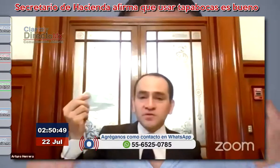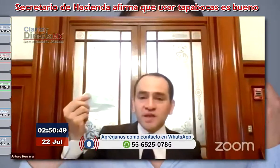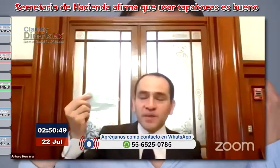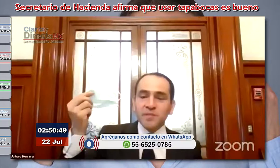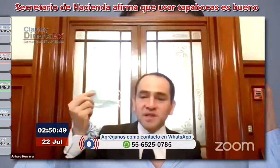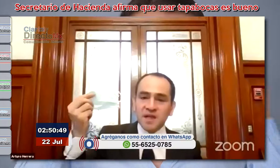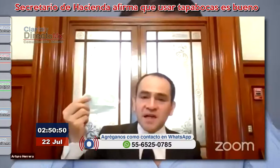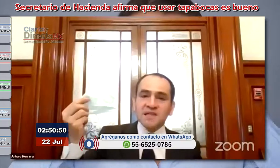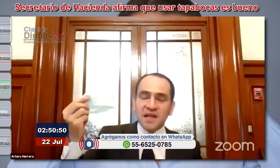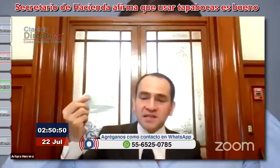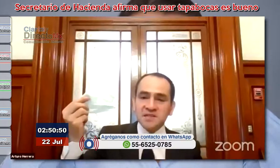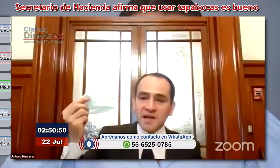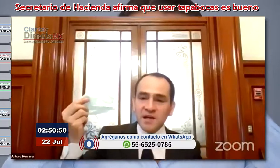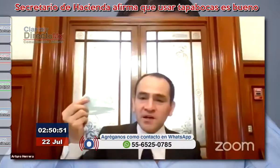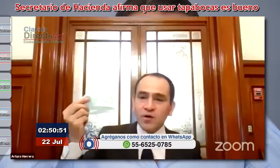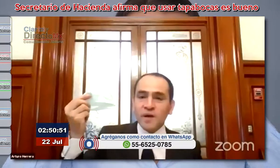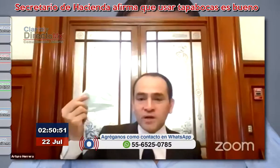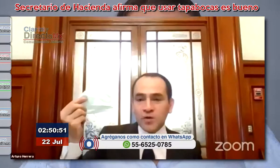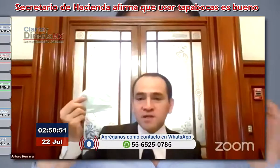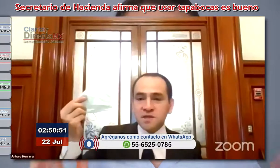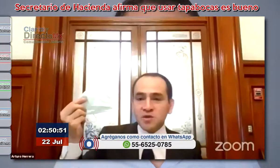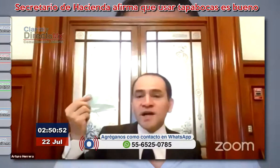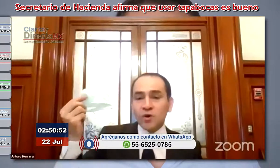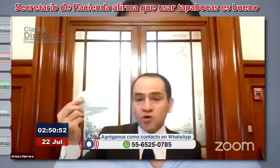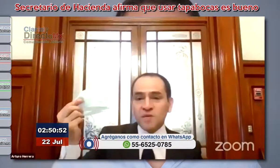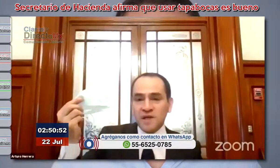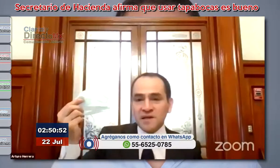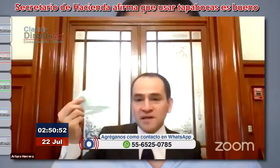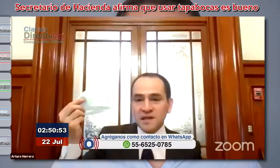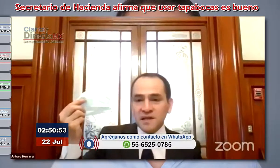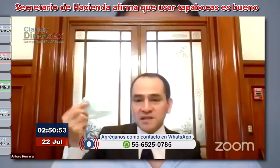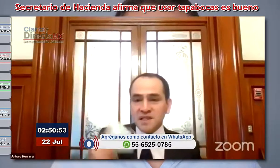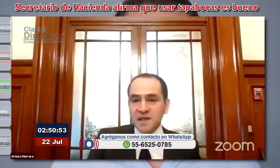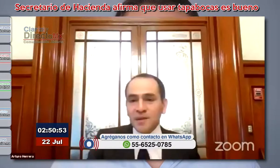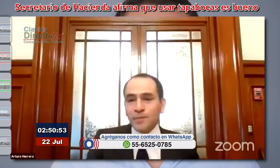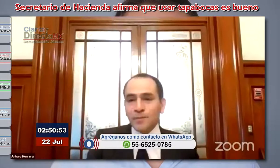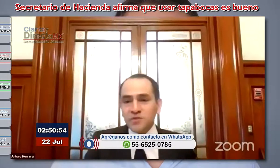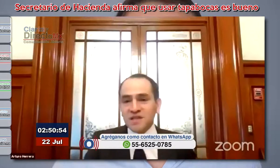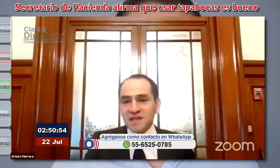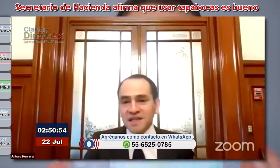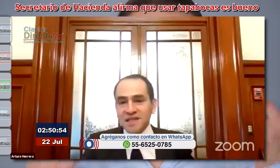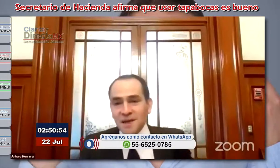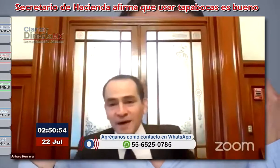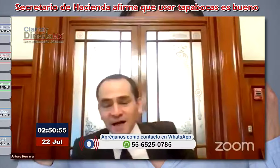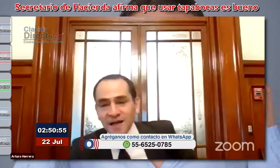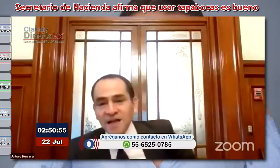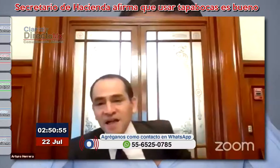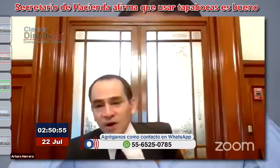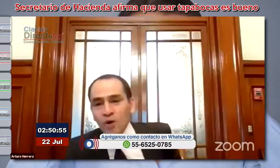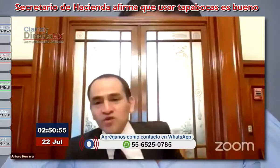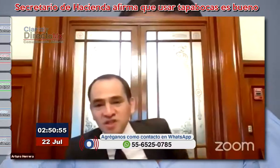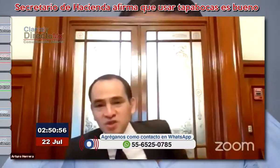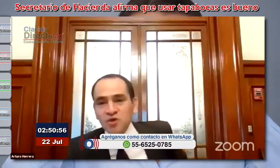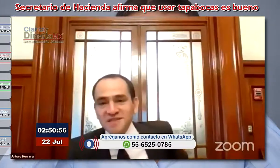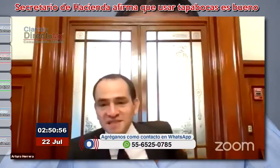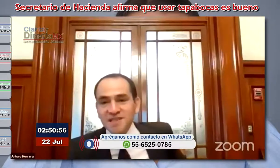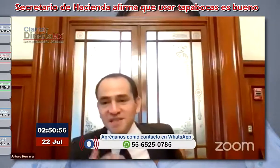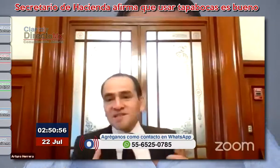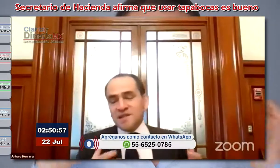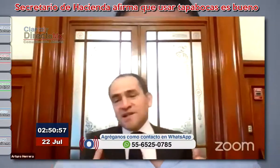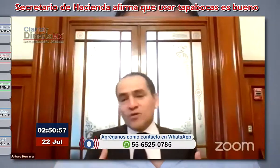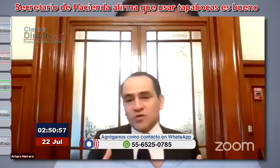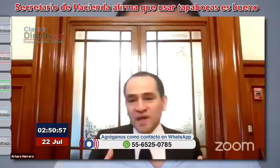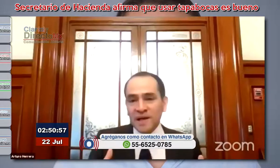los elementos que permita relanzar con mayor éxito la economía. Es decir, vamos a tener que trabajar en